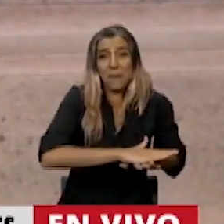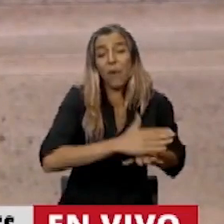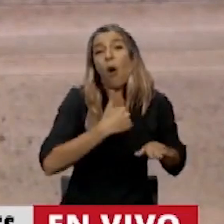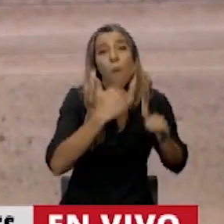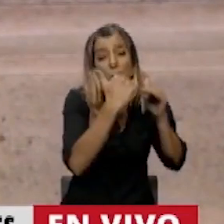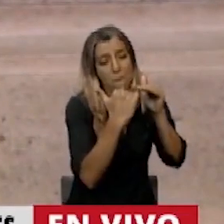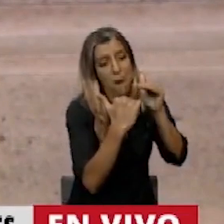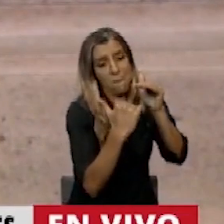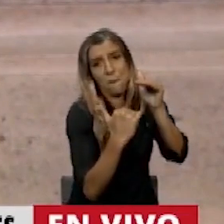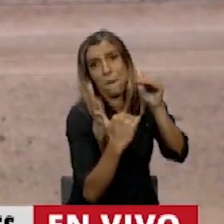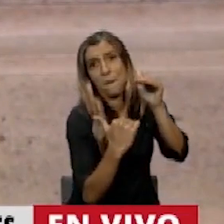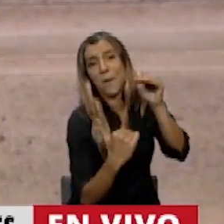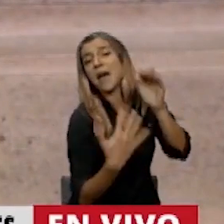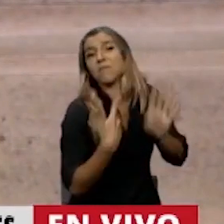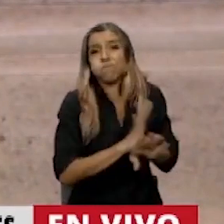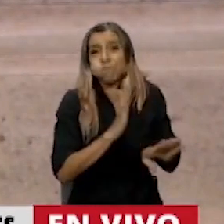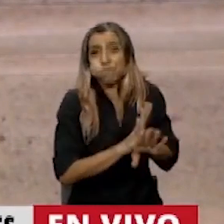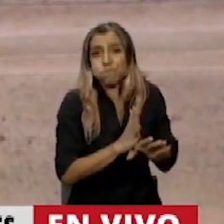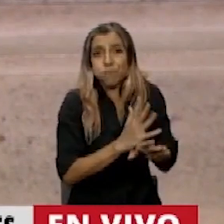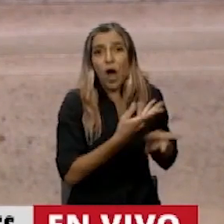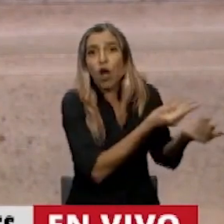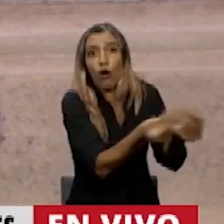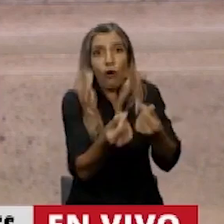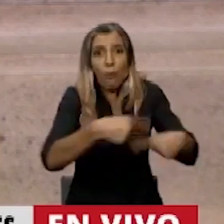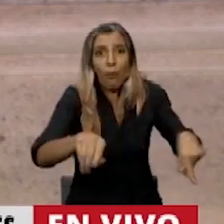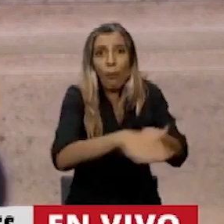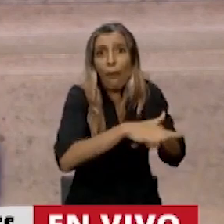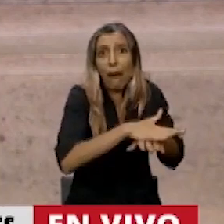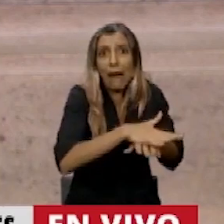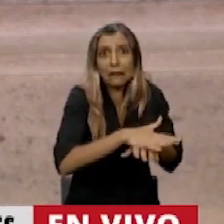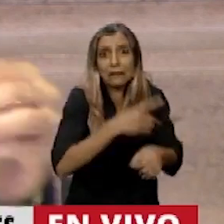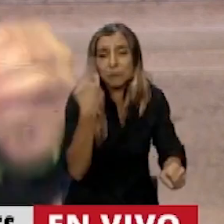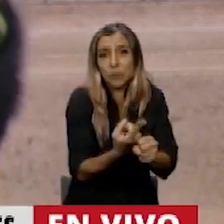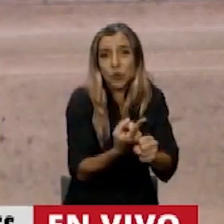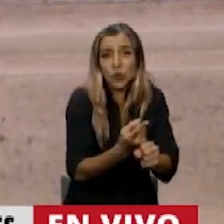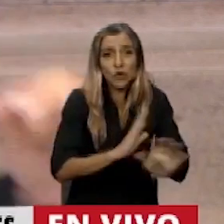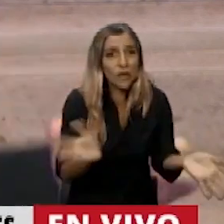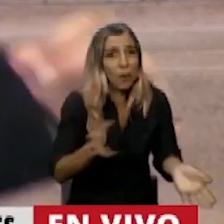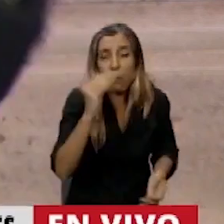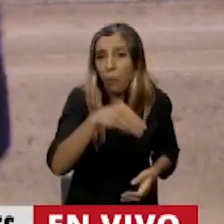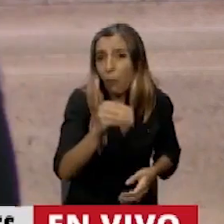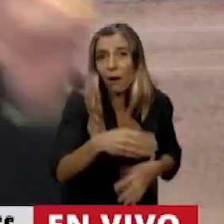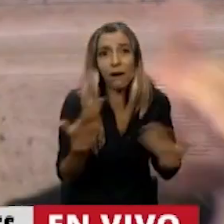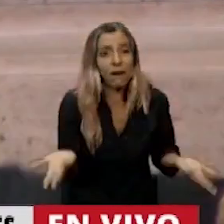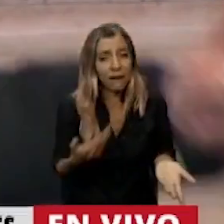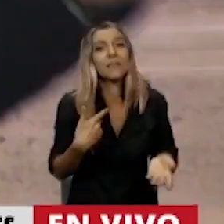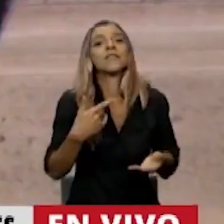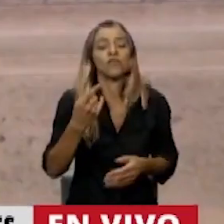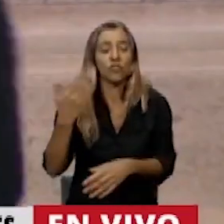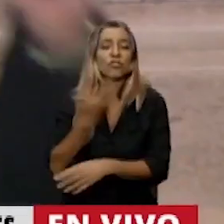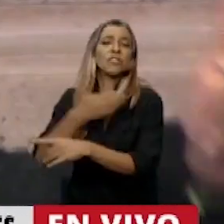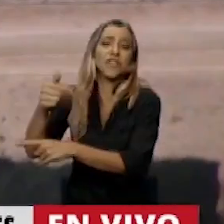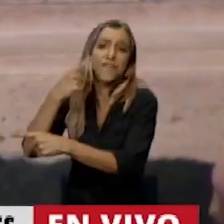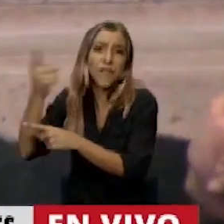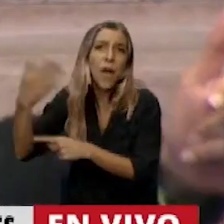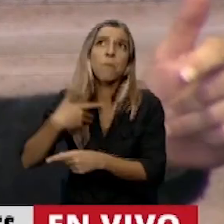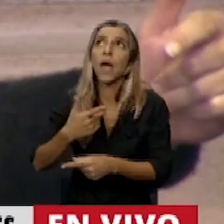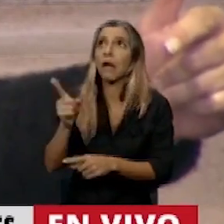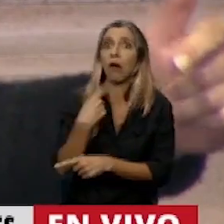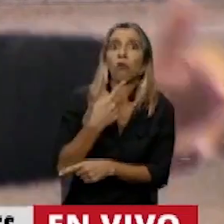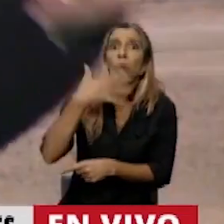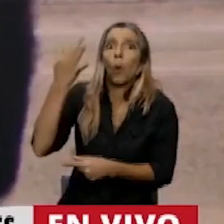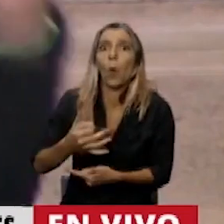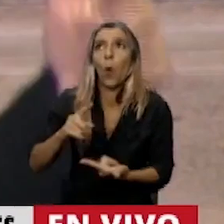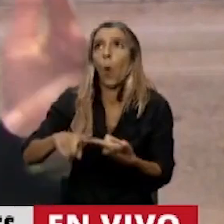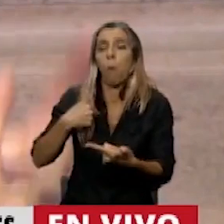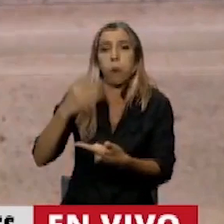luz de la canasta básica del jubilado. O sea, convertir ese viejo reclamo del Banco Mundial, del FMI